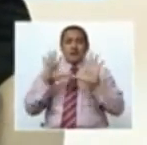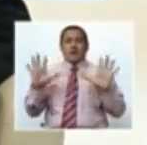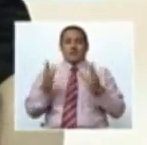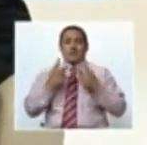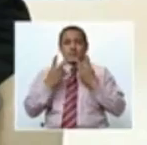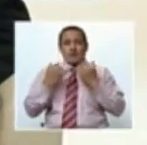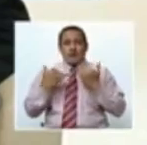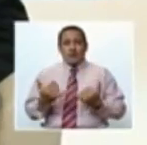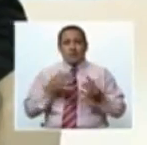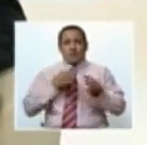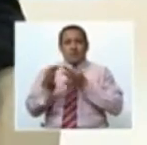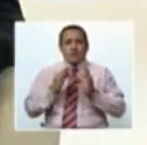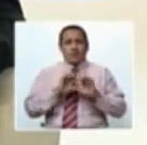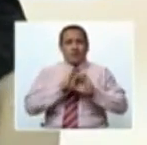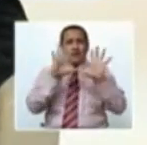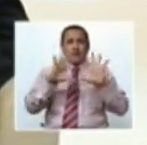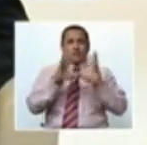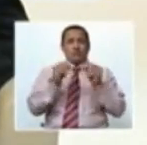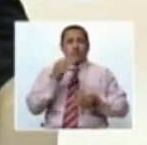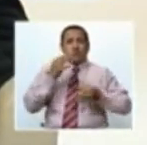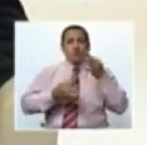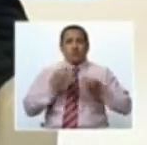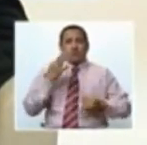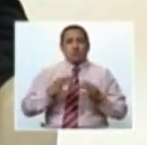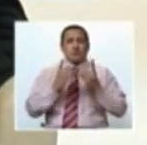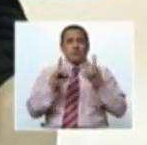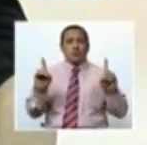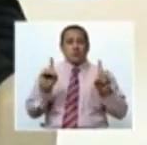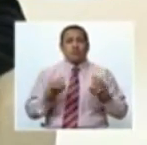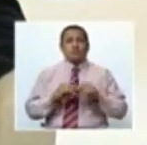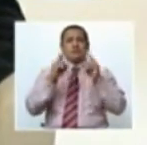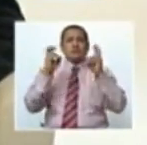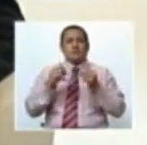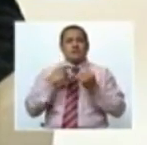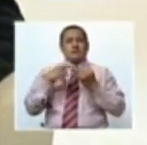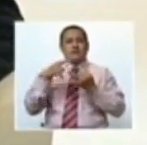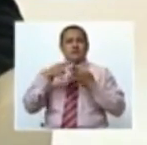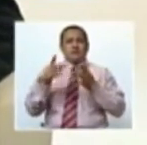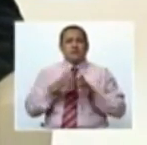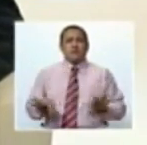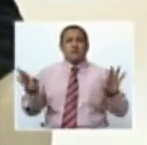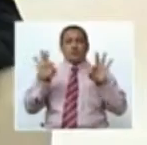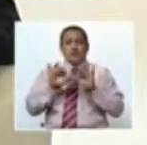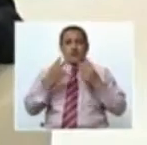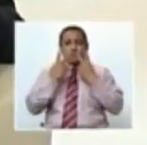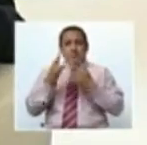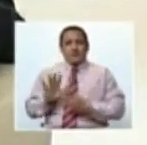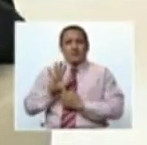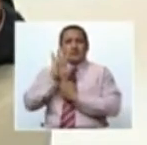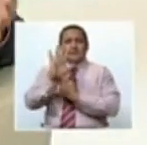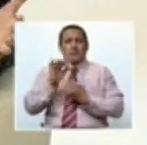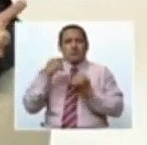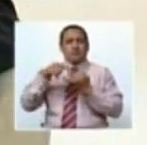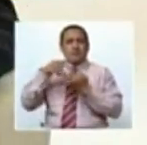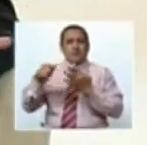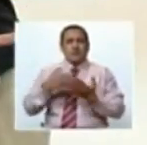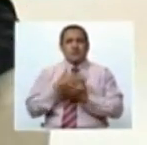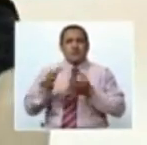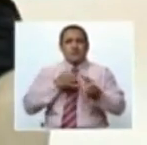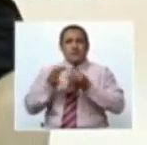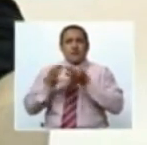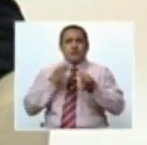con quien hemos desbrozado esta sentencia que tiene temas tan interesantes, tan polémicos, que ha exhibido la